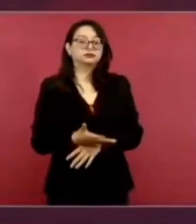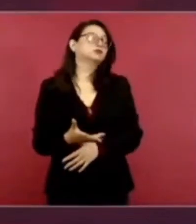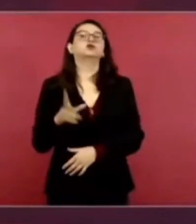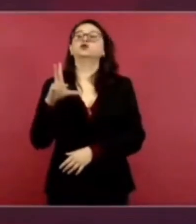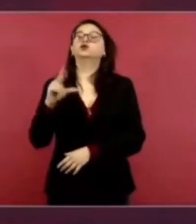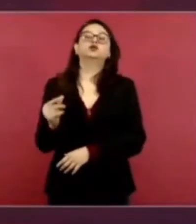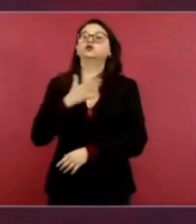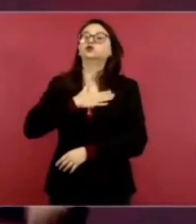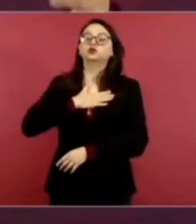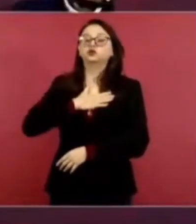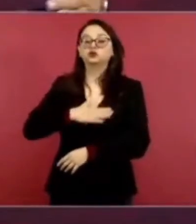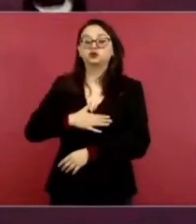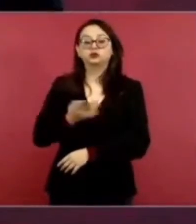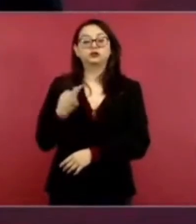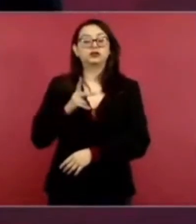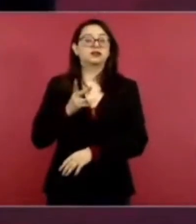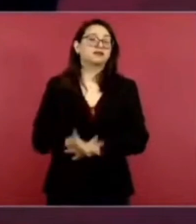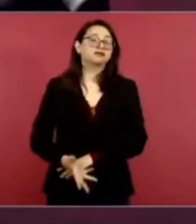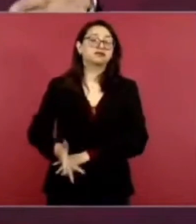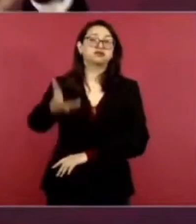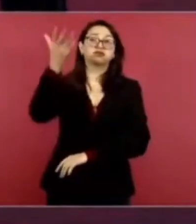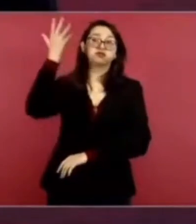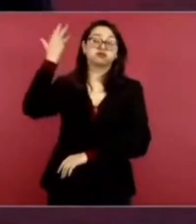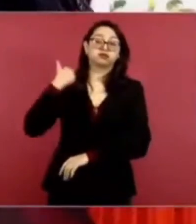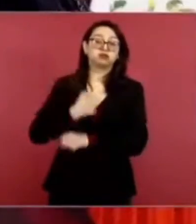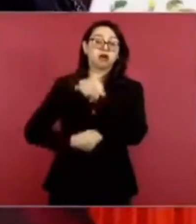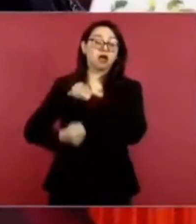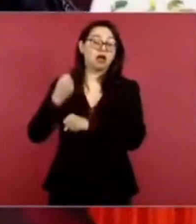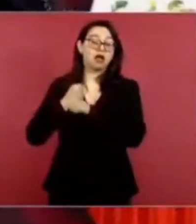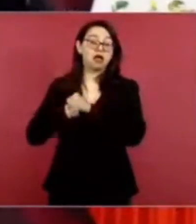Y acá están los que no pagan impuestos.